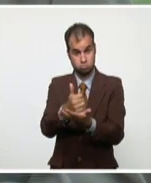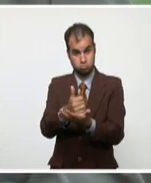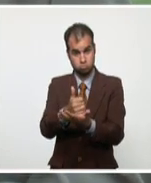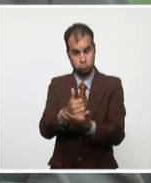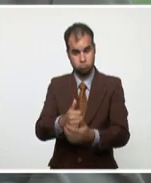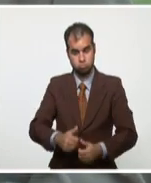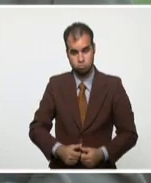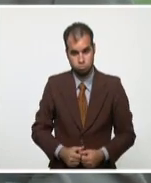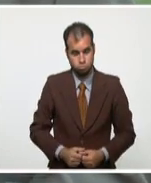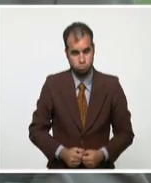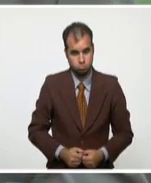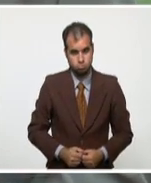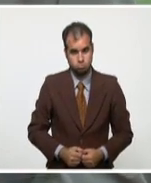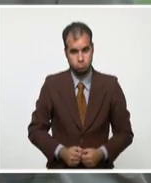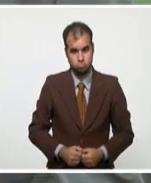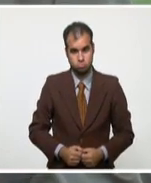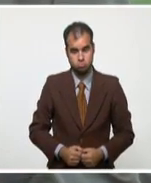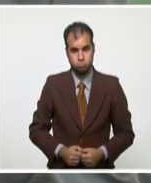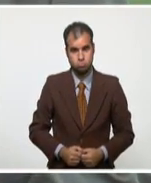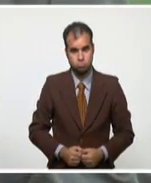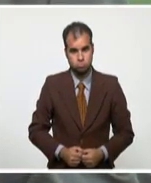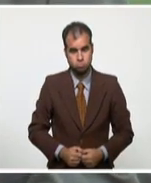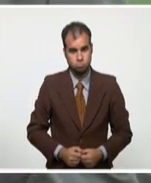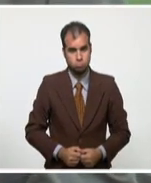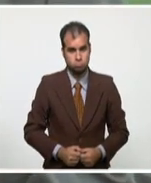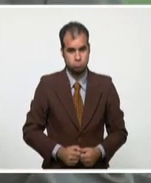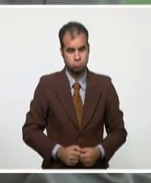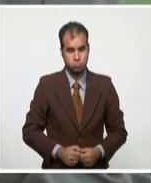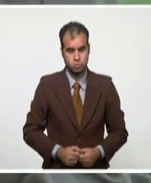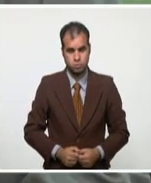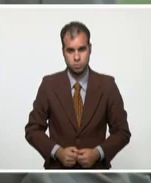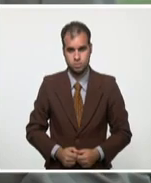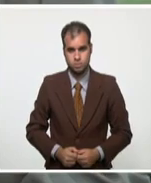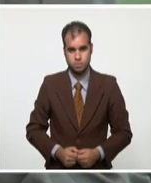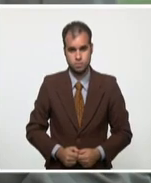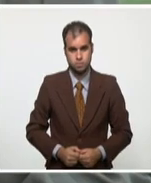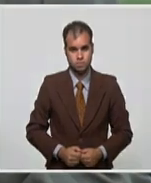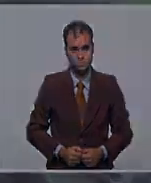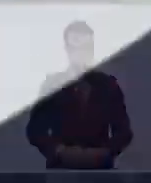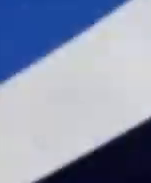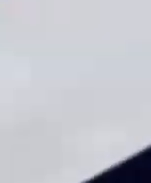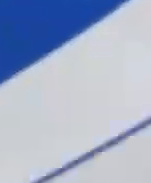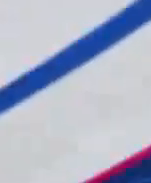Migueles y Milton Díaz Canter, Sistema Informativo de la Televisión Cubana.